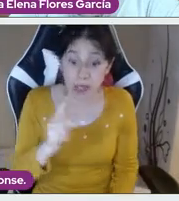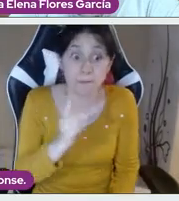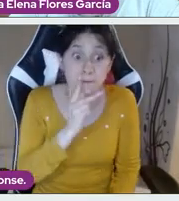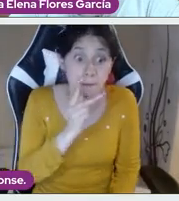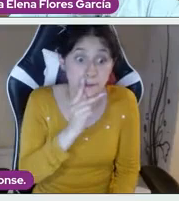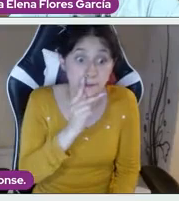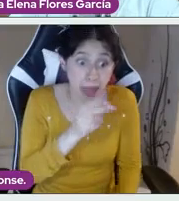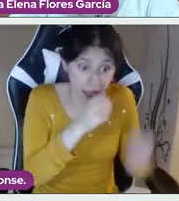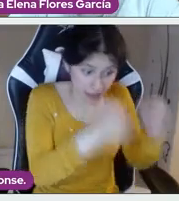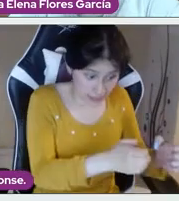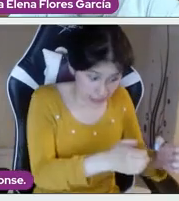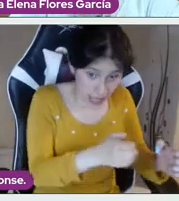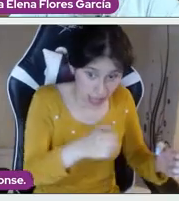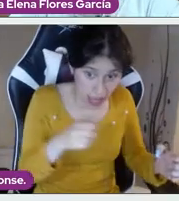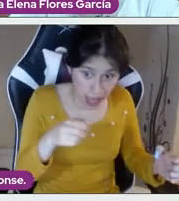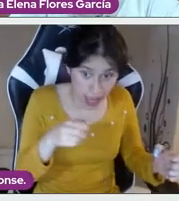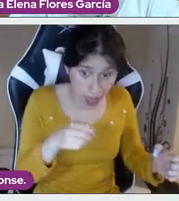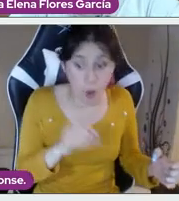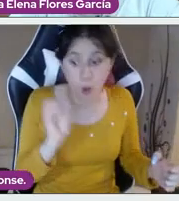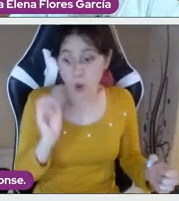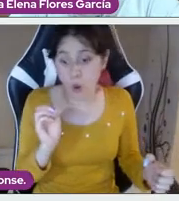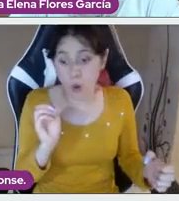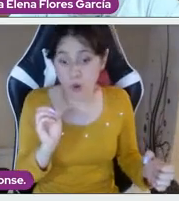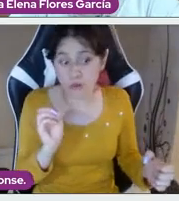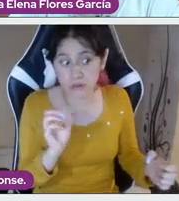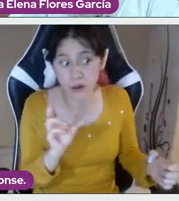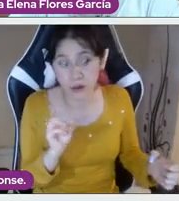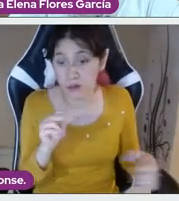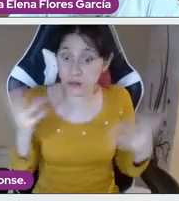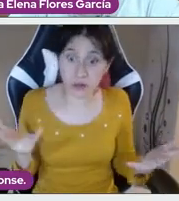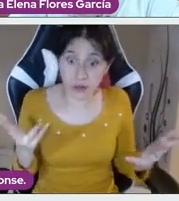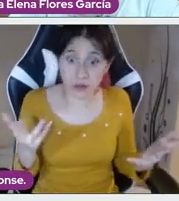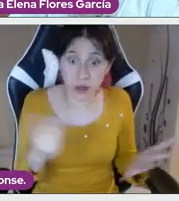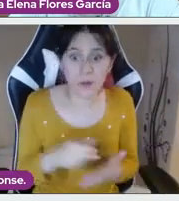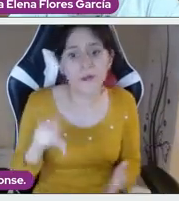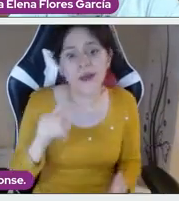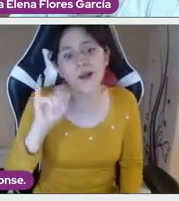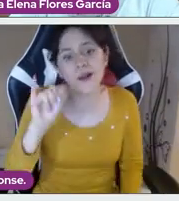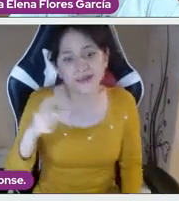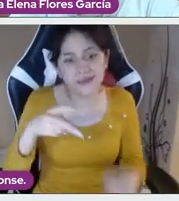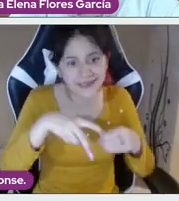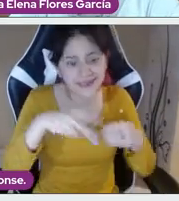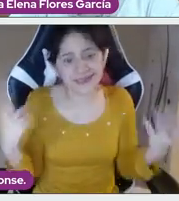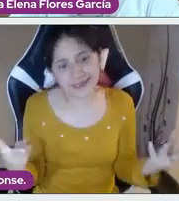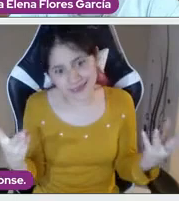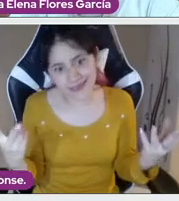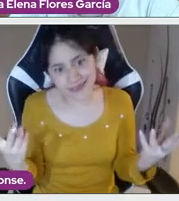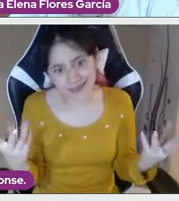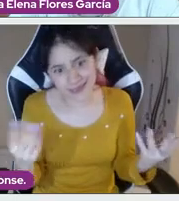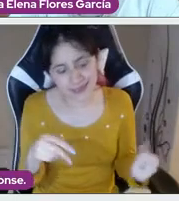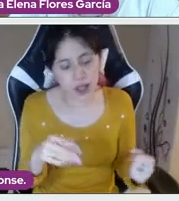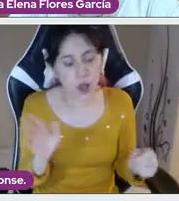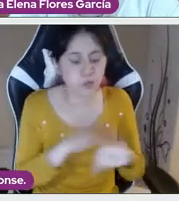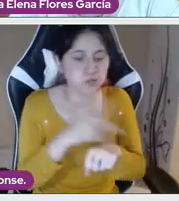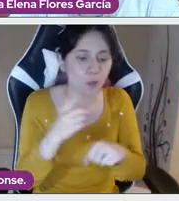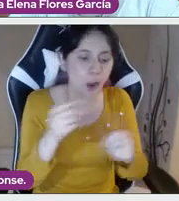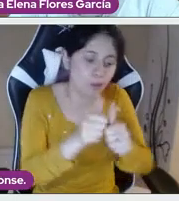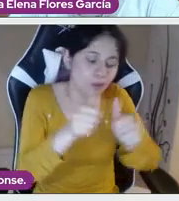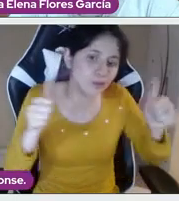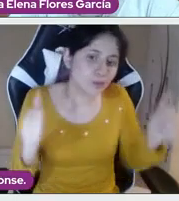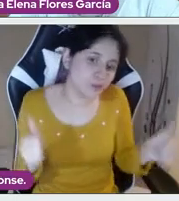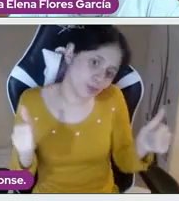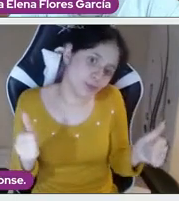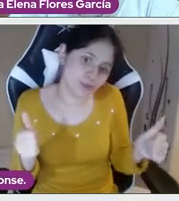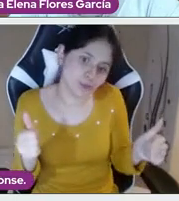pero ausente, ¿no? O sea, presente físicamente pero ausente. Y también te genera un vacío. Cuando se separa, entonces ya lleva a otras